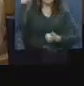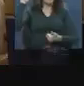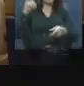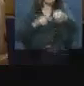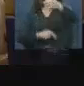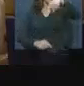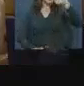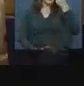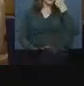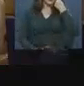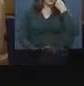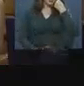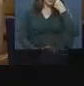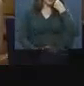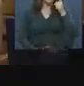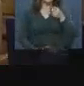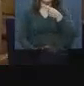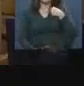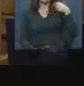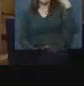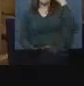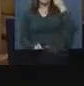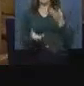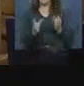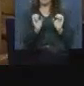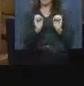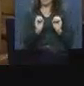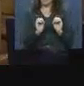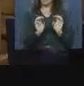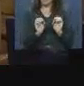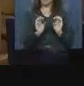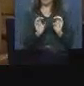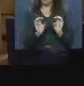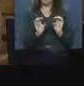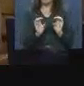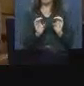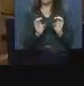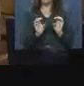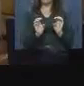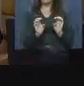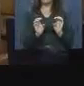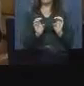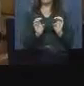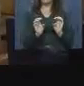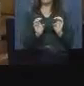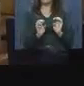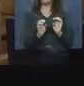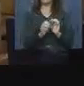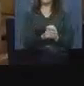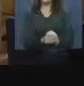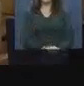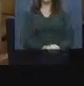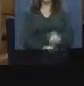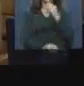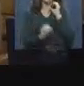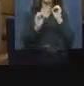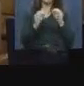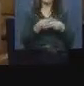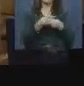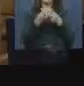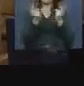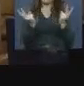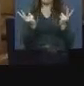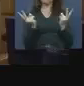conocemos. Creemos que la educación, y mucho más, por supuesto, la educación pública